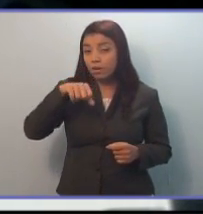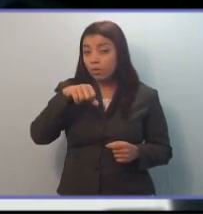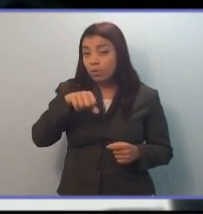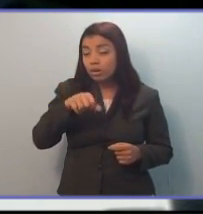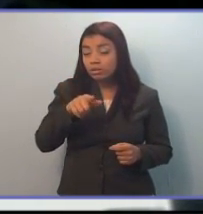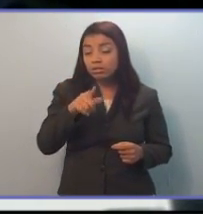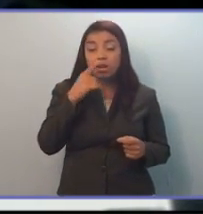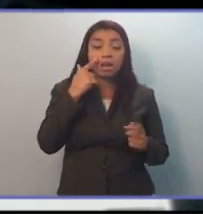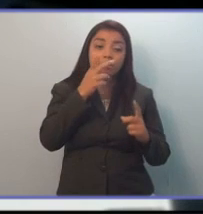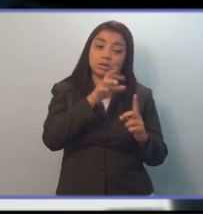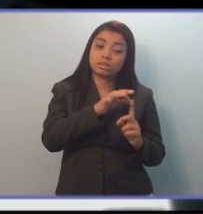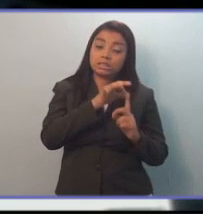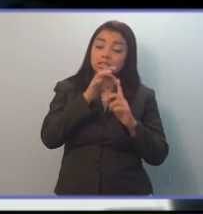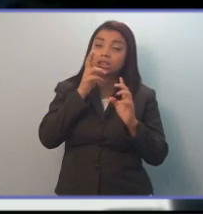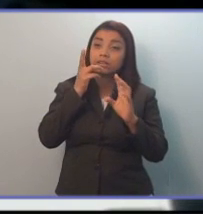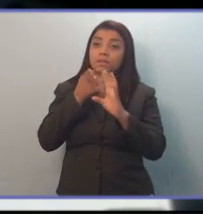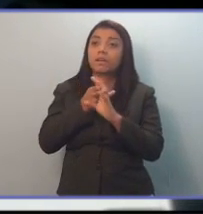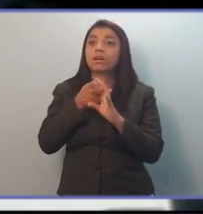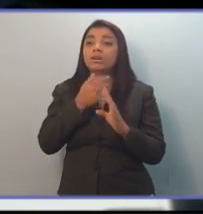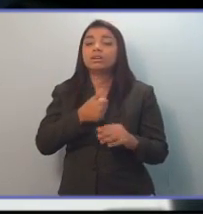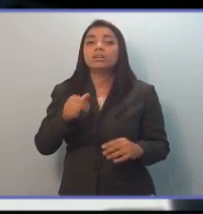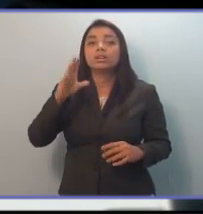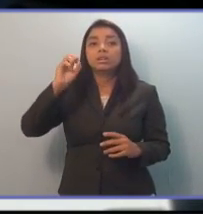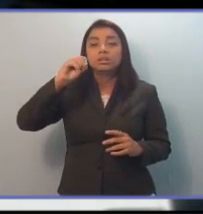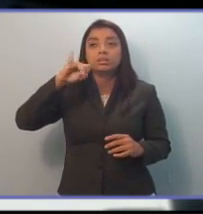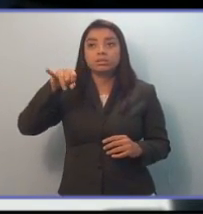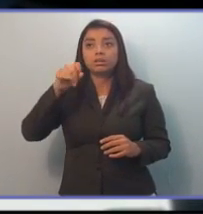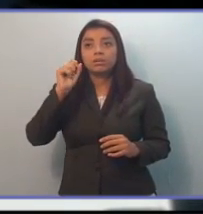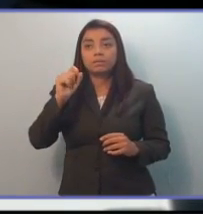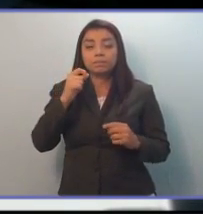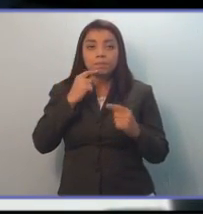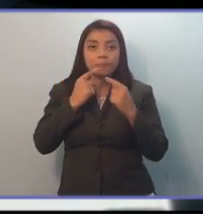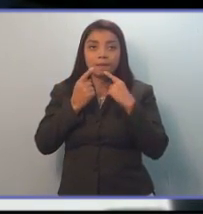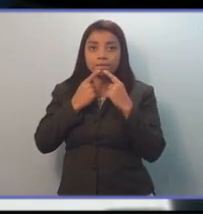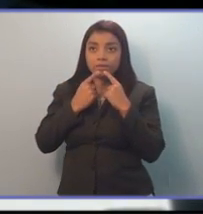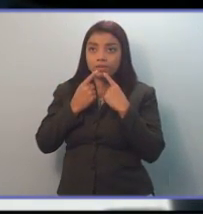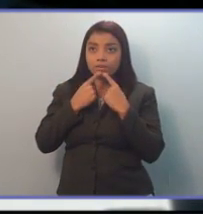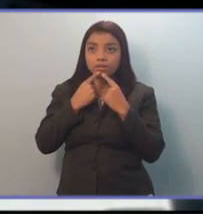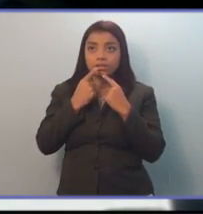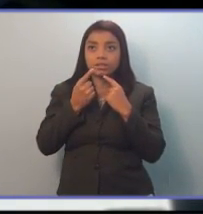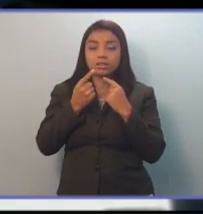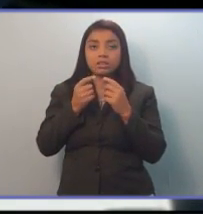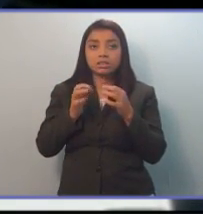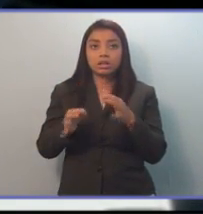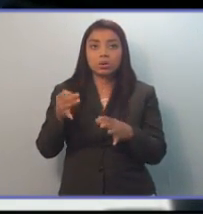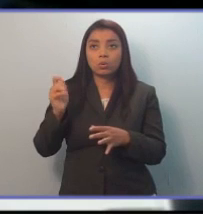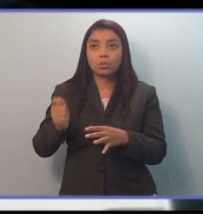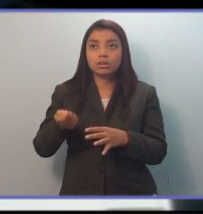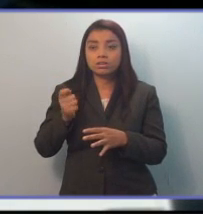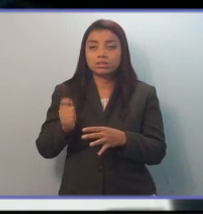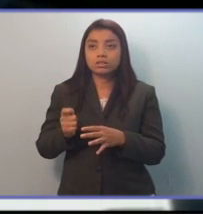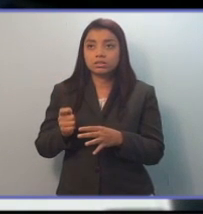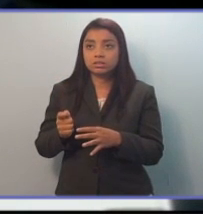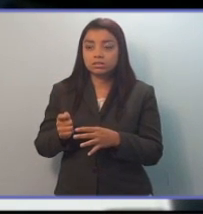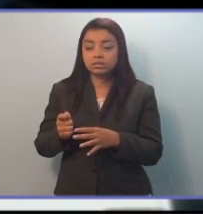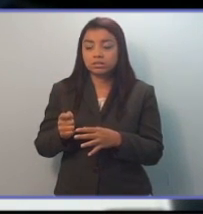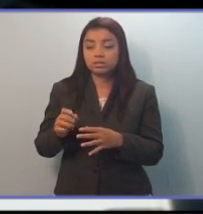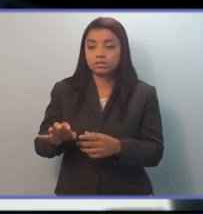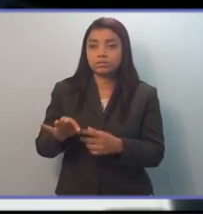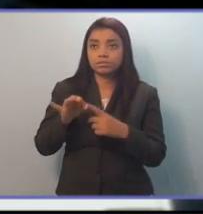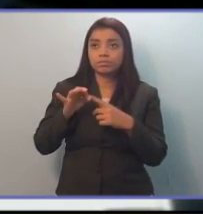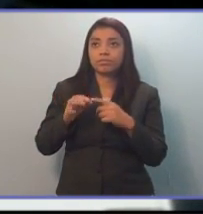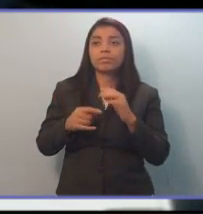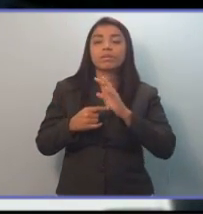ser electo, ¿verdad?, en realizar en público las entrevistas y elecciones de jueces a magistrados para poder